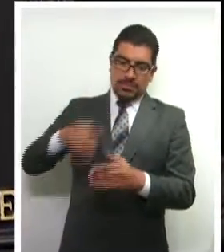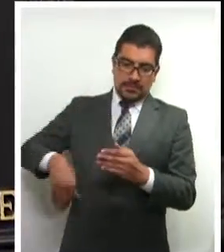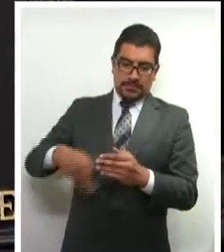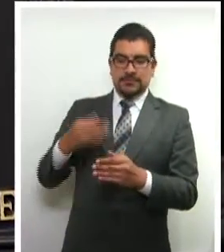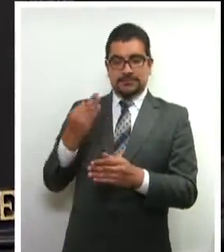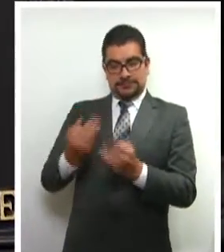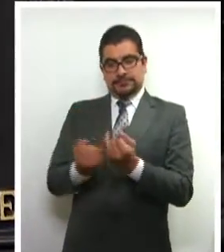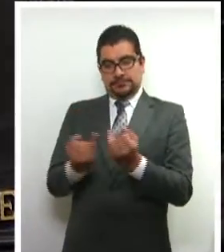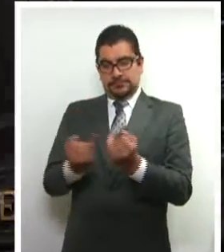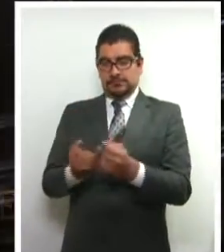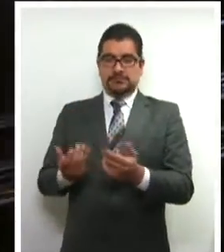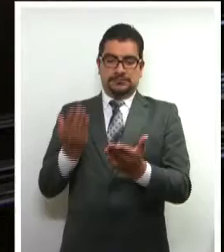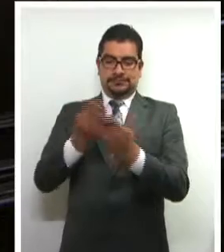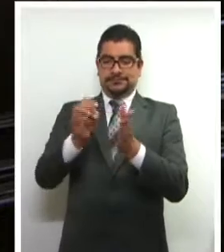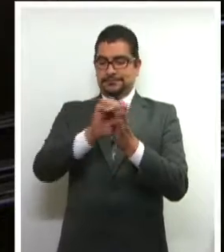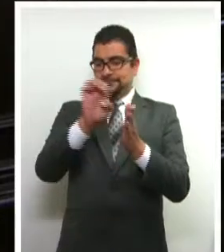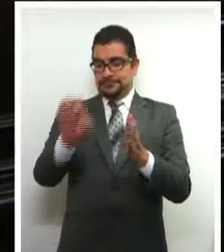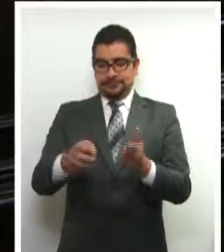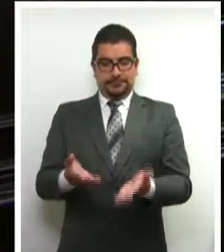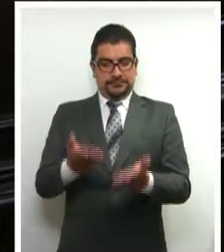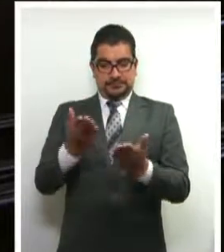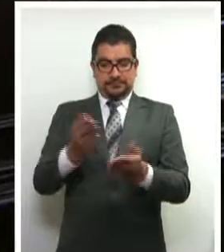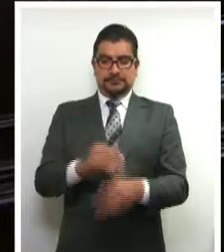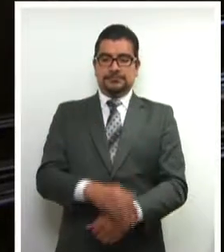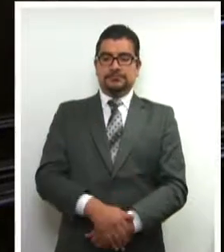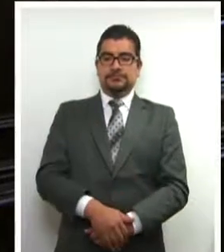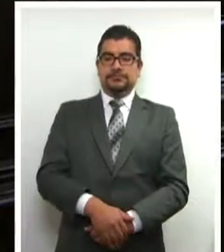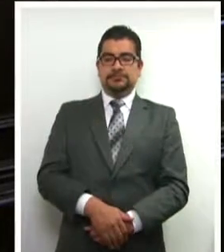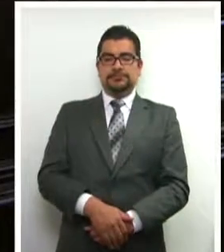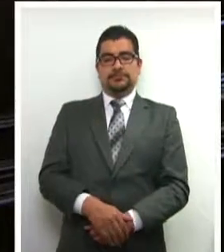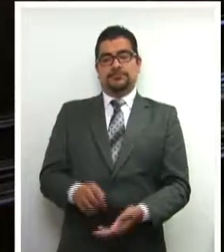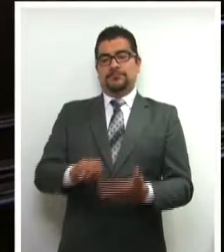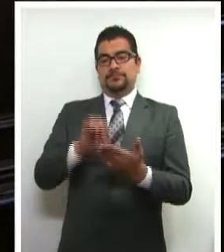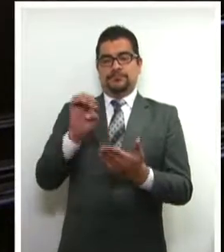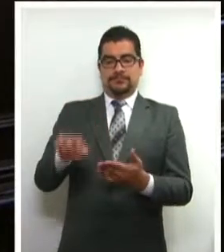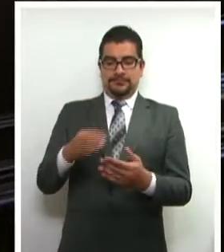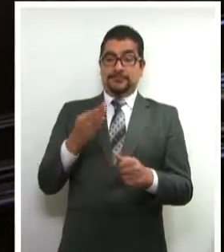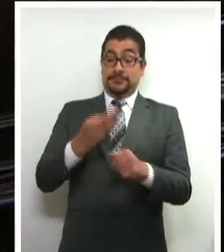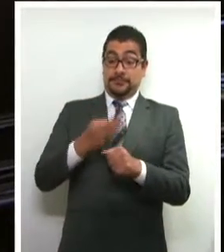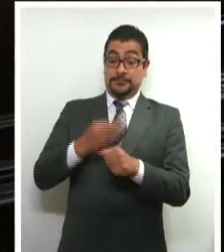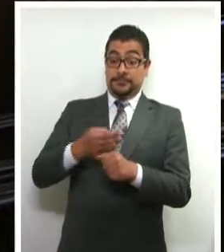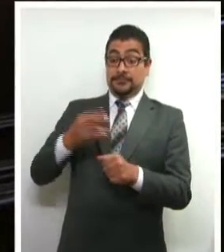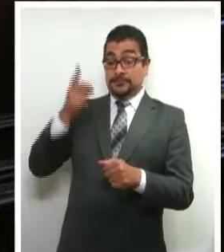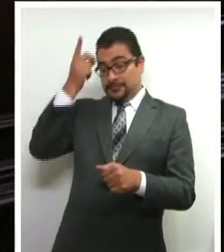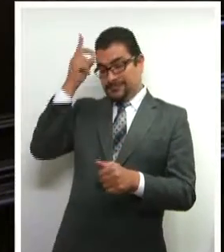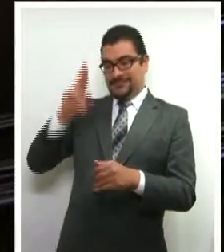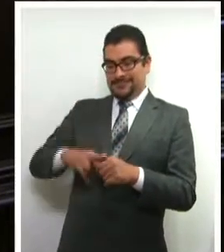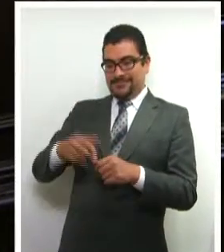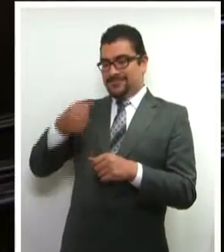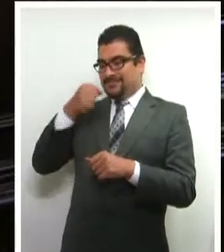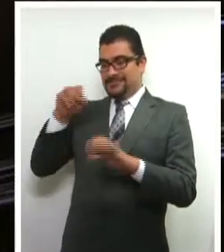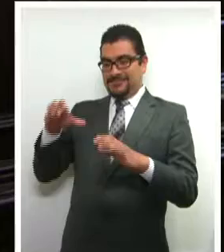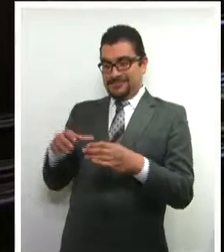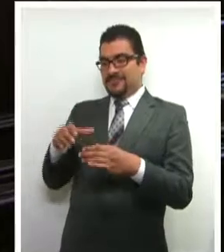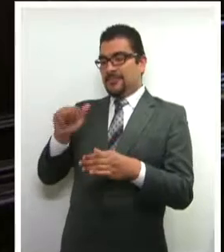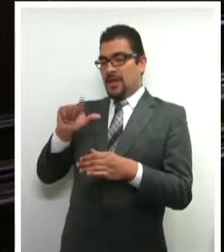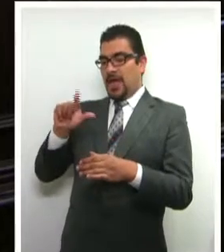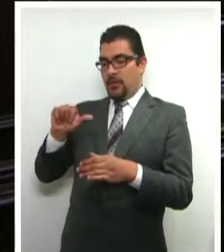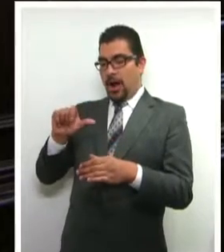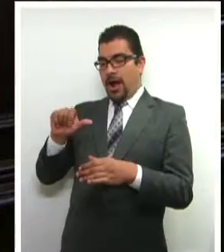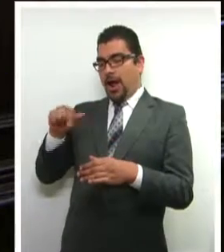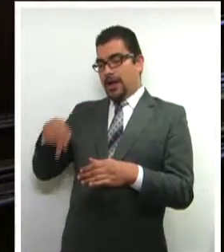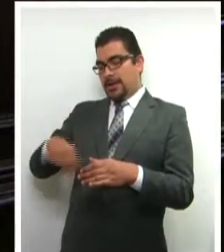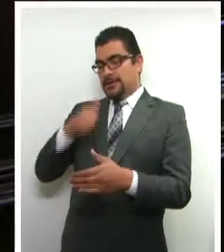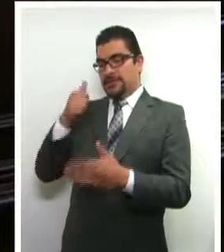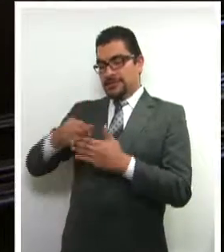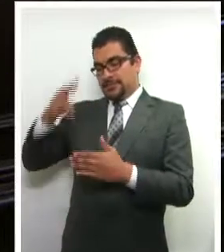Quiero poner un ejemplo en el terreno de los hechos. El director del sistema de agua de la Ciudad de